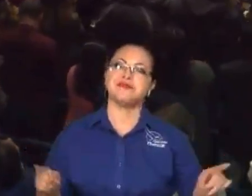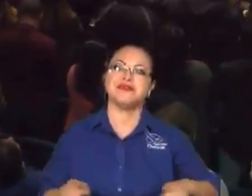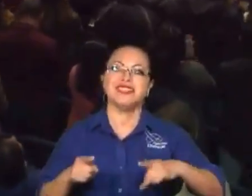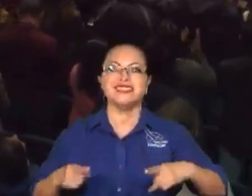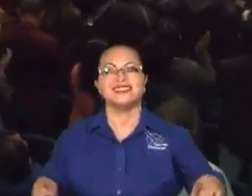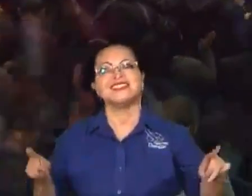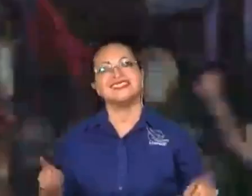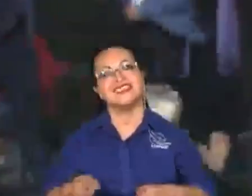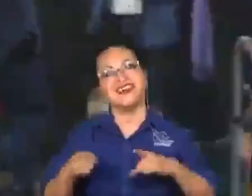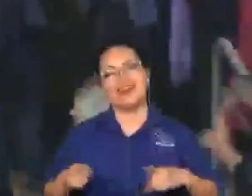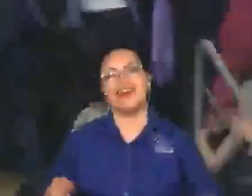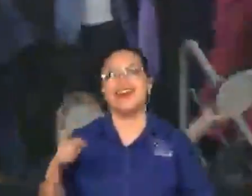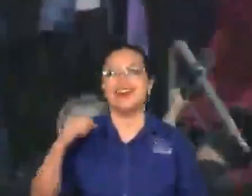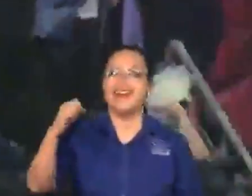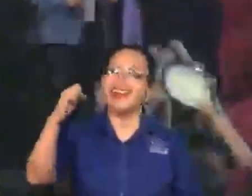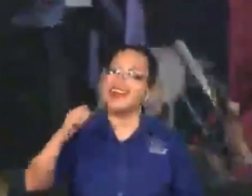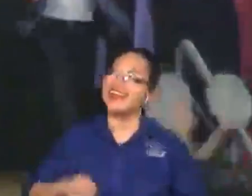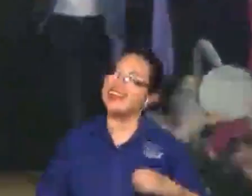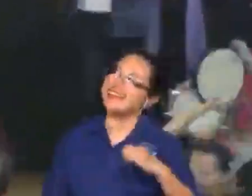¡Gózate!